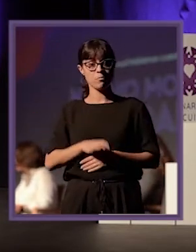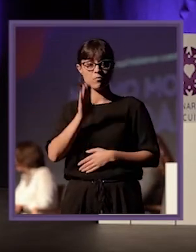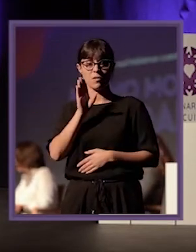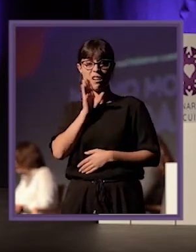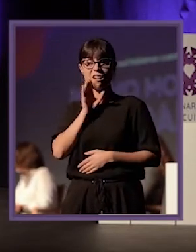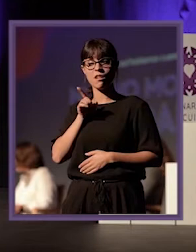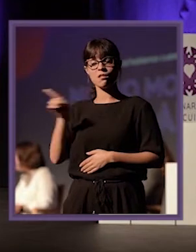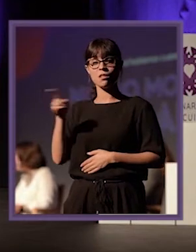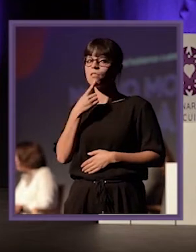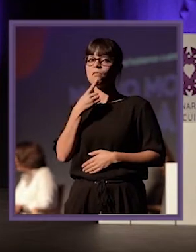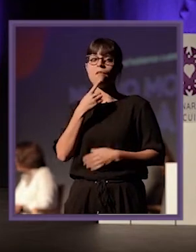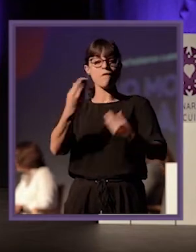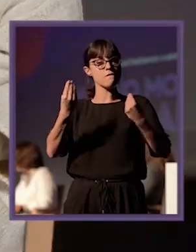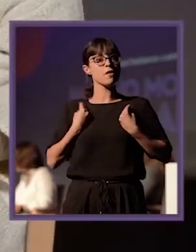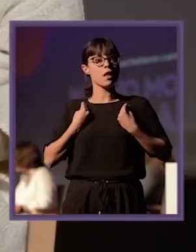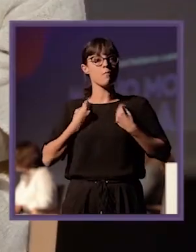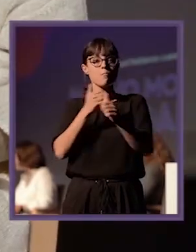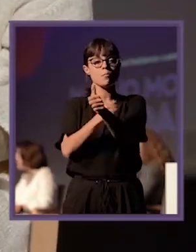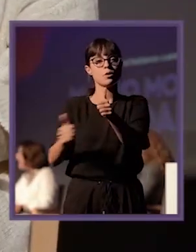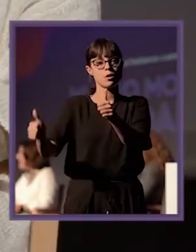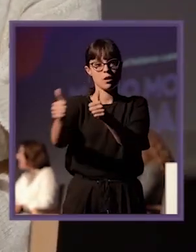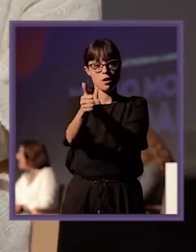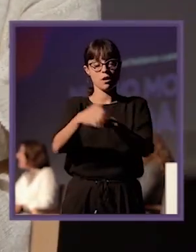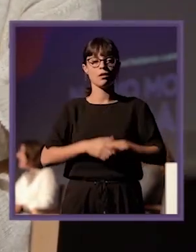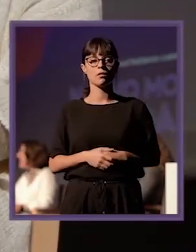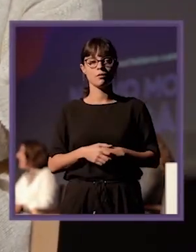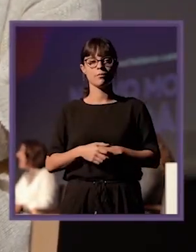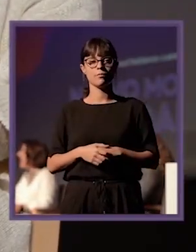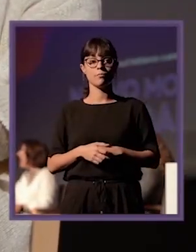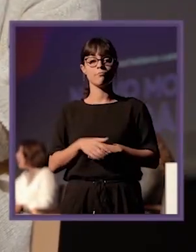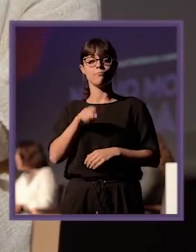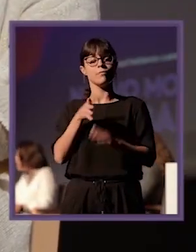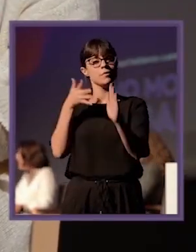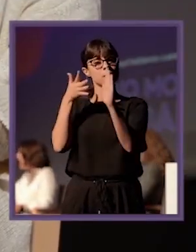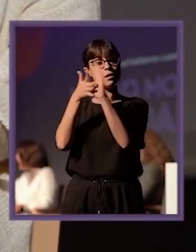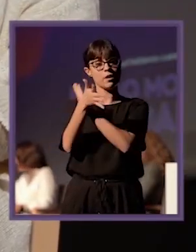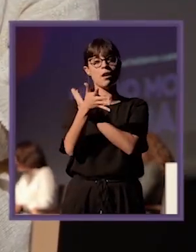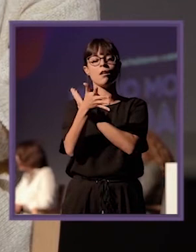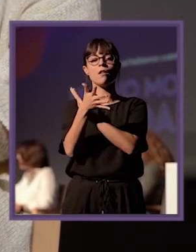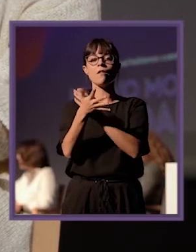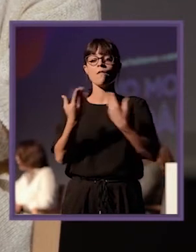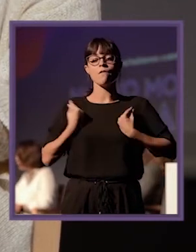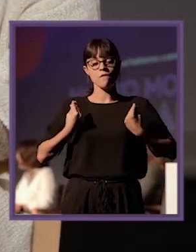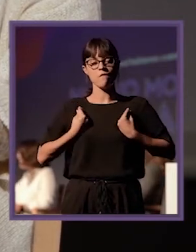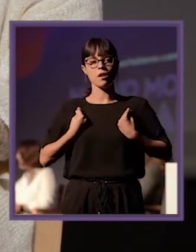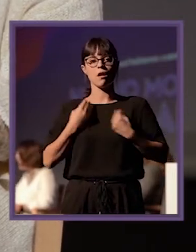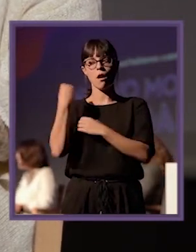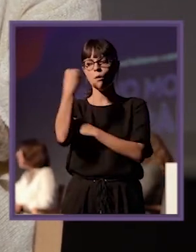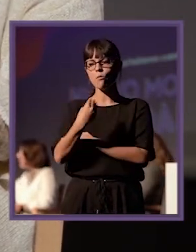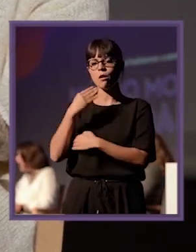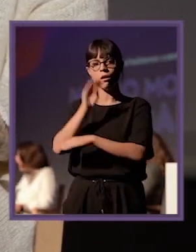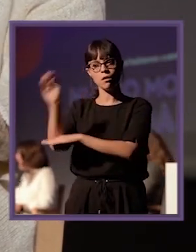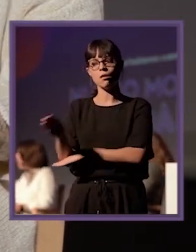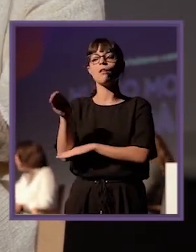centro. Nos habrán oído decirlo muchas veces, pero poner la vida en el centro es generar economía alrededor de los cuidados, que